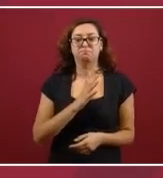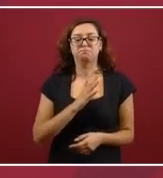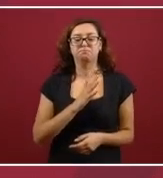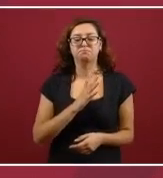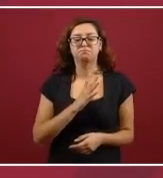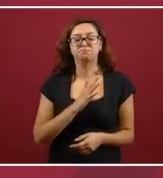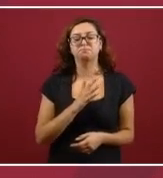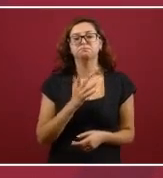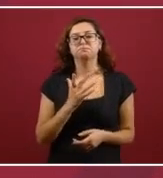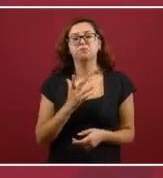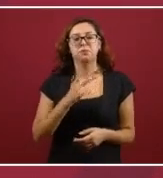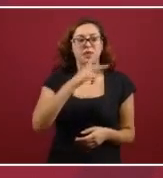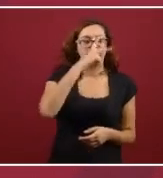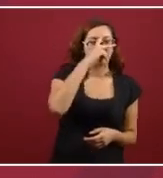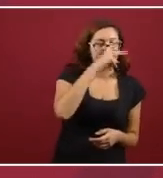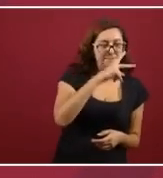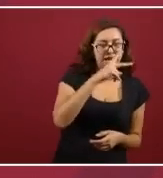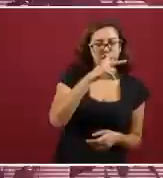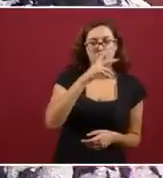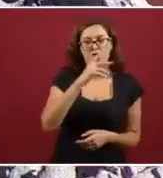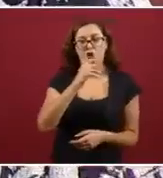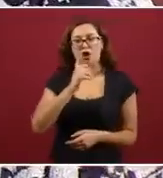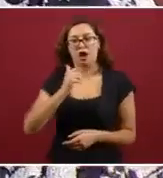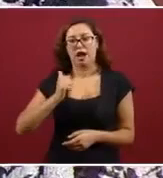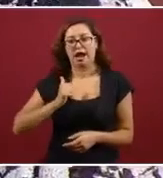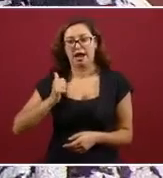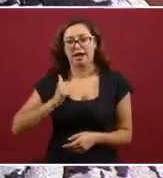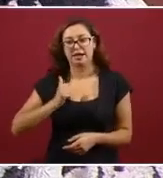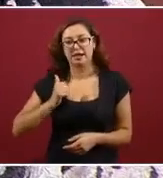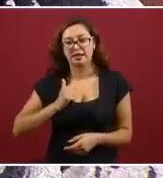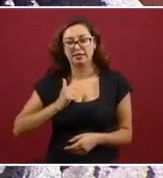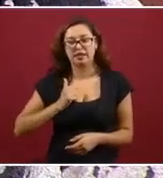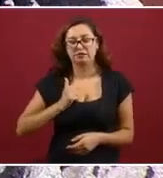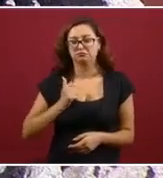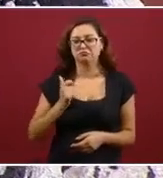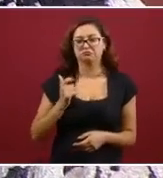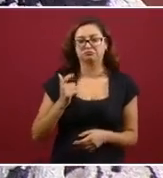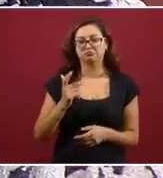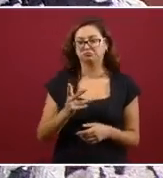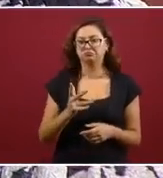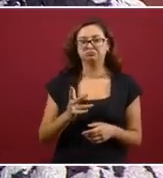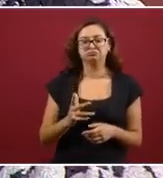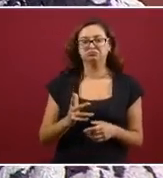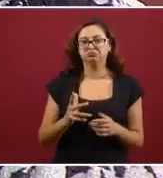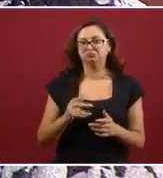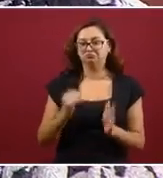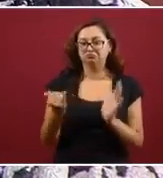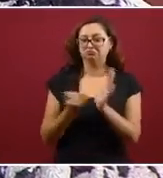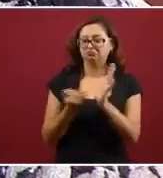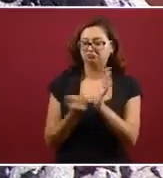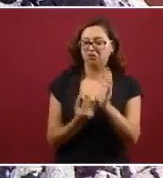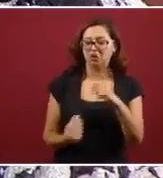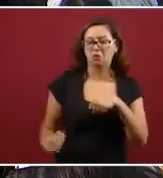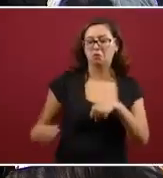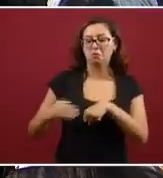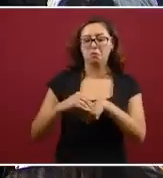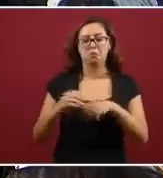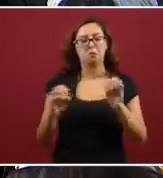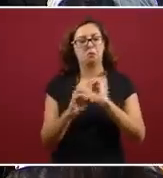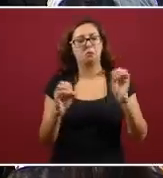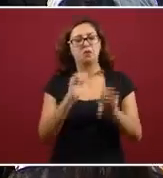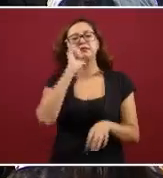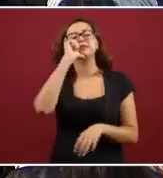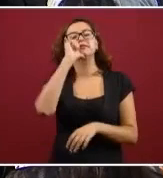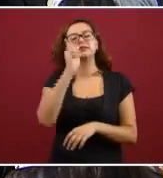México como Canadá alcanzaron ser excluidos de esos aranceles a los productos de acero y